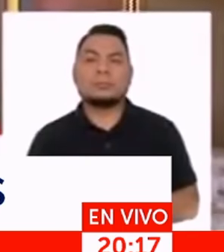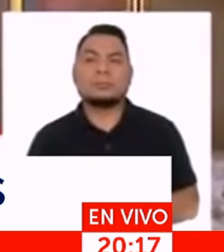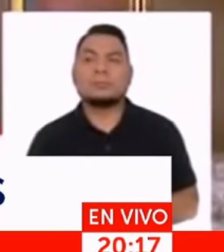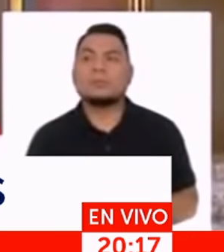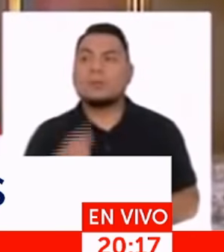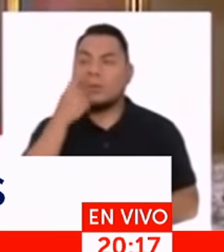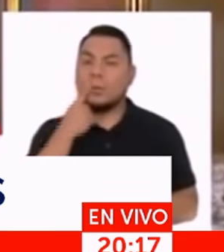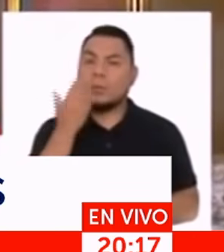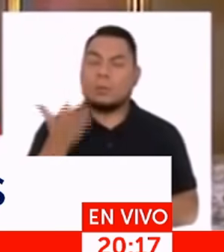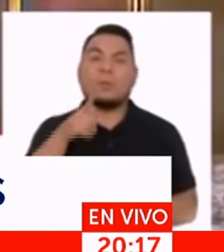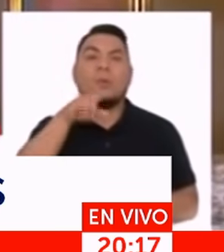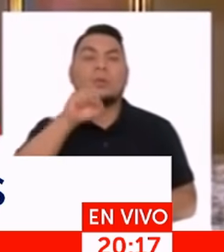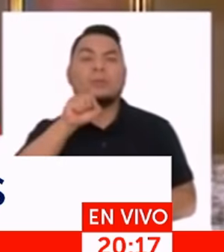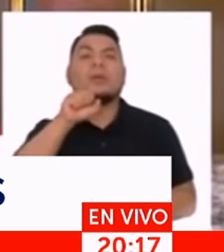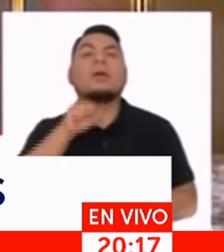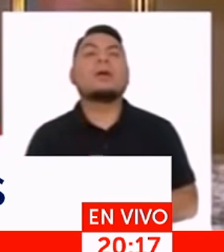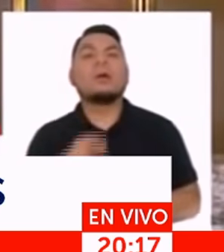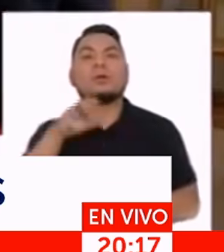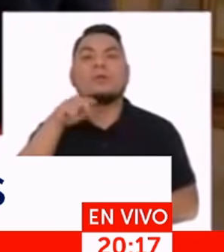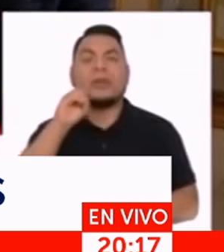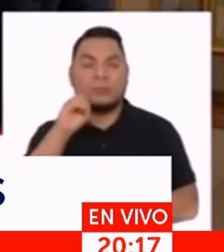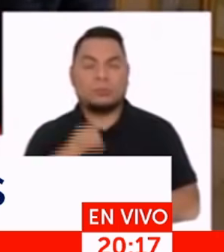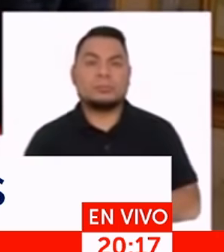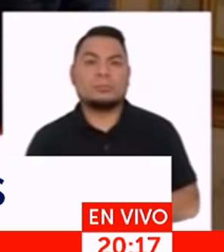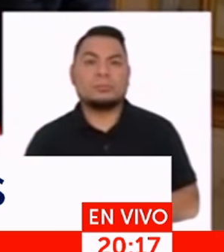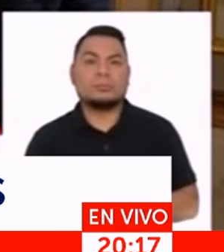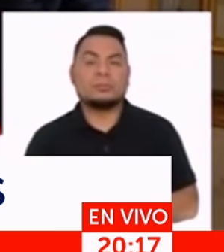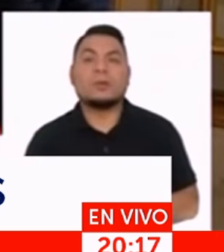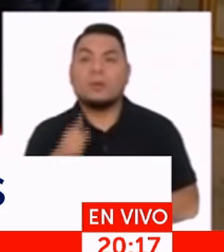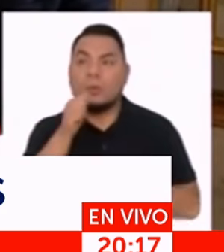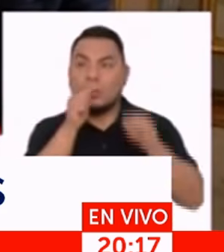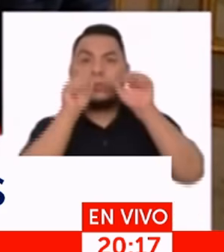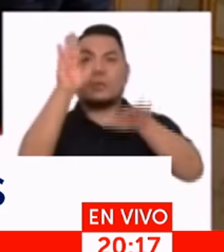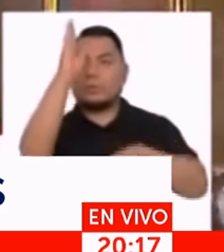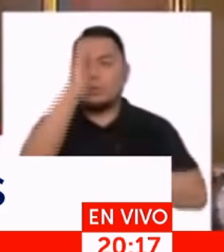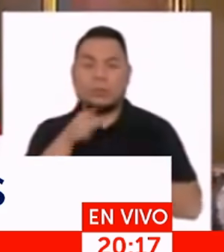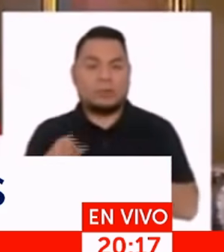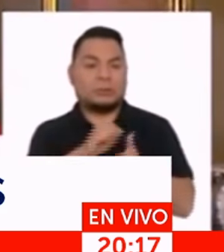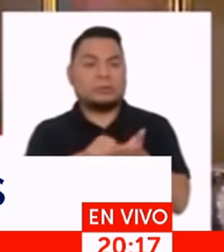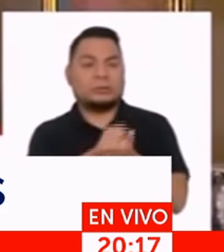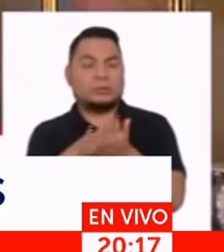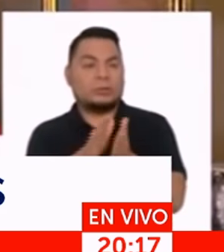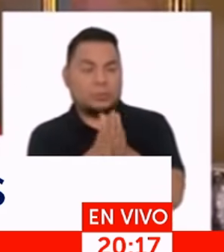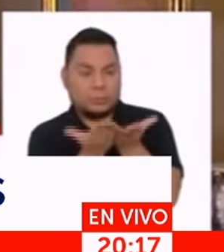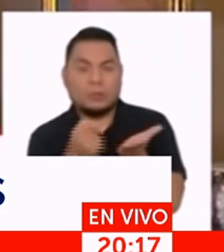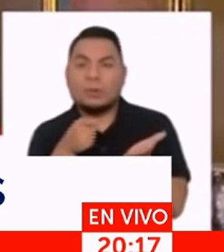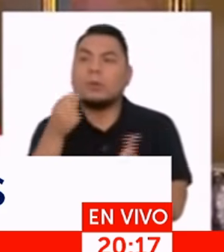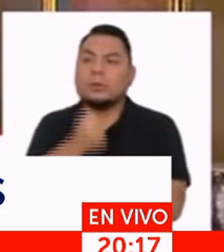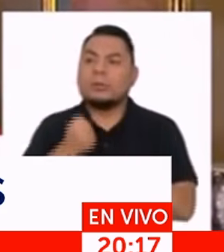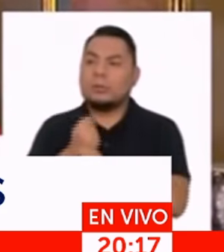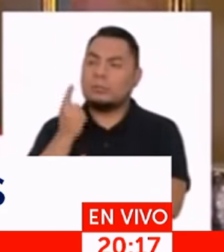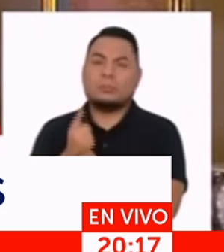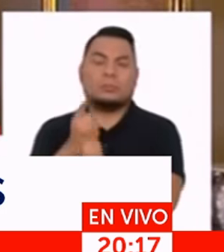¡Exitosa! Señor Luis Roberto Barranzuela Vite, juráis por Dios y estos santos evangelios